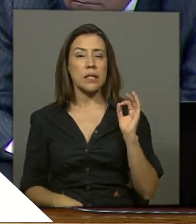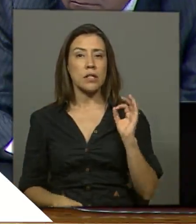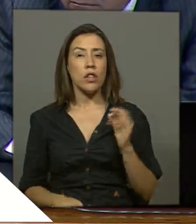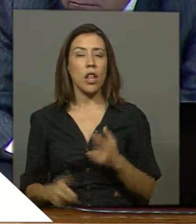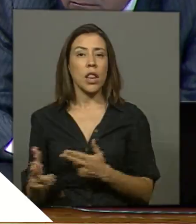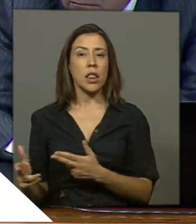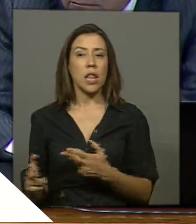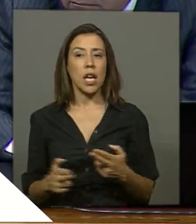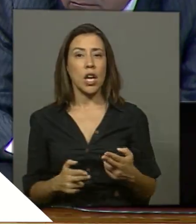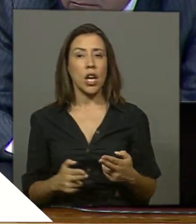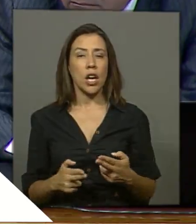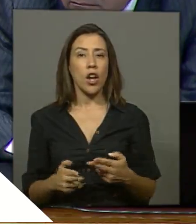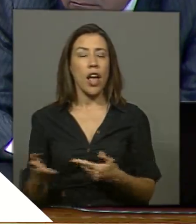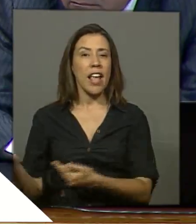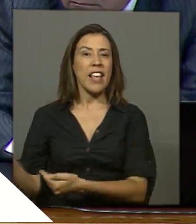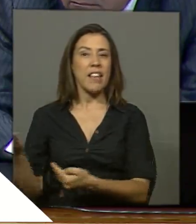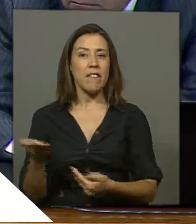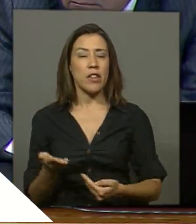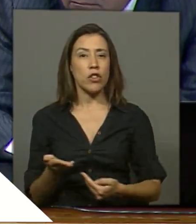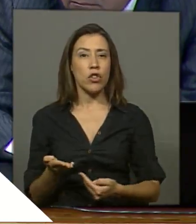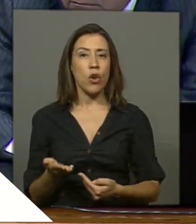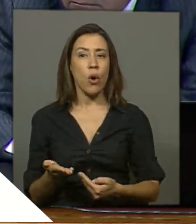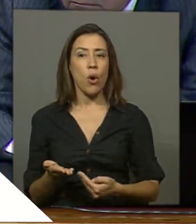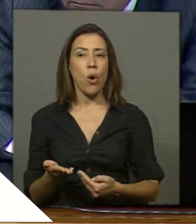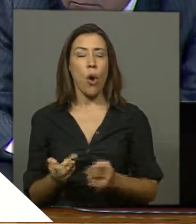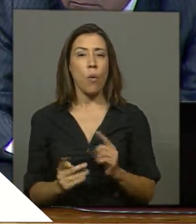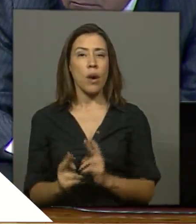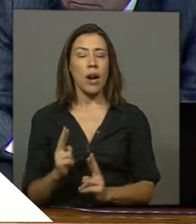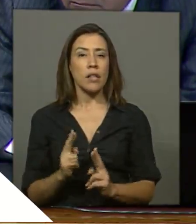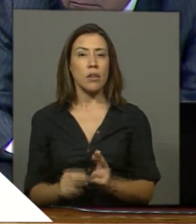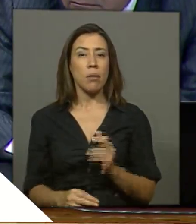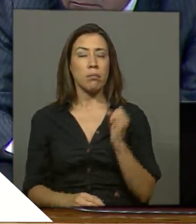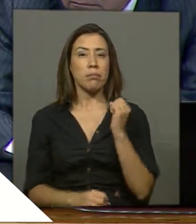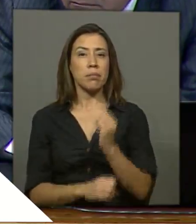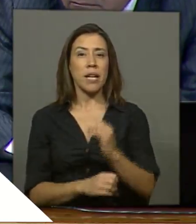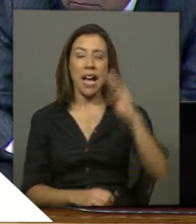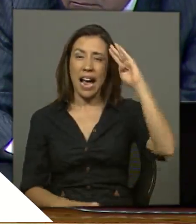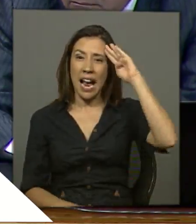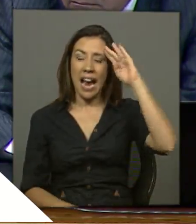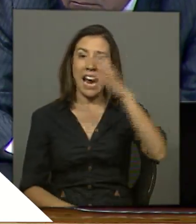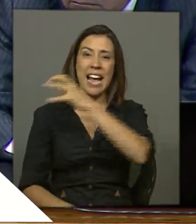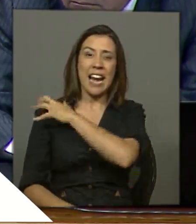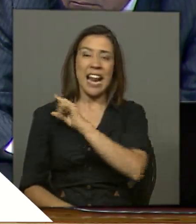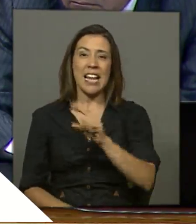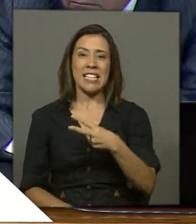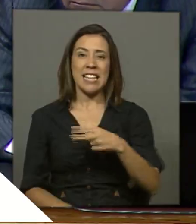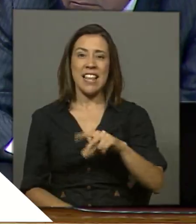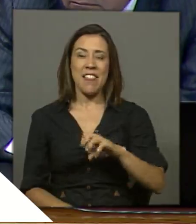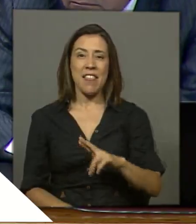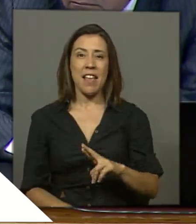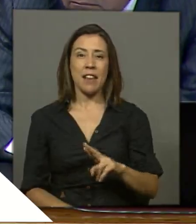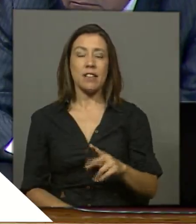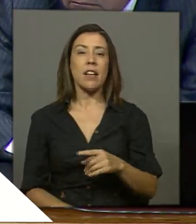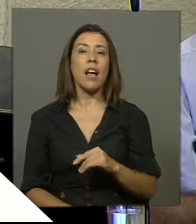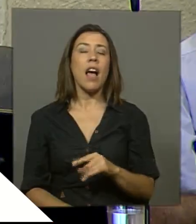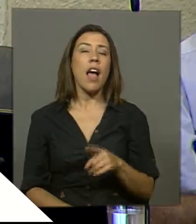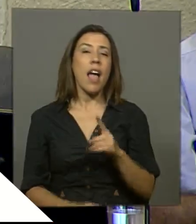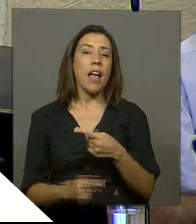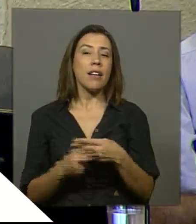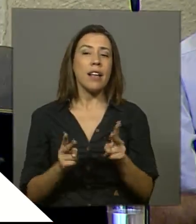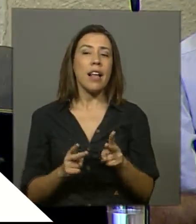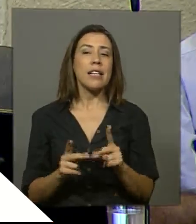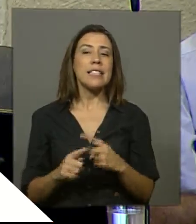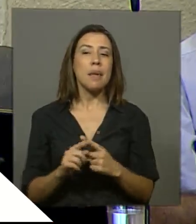terrorismo ha invitado a uno de los Implicados En el asesinato del General sneider e indultado por el general pinochi se llama